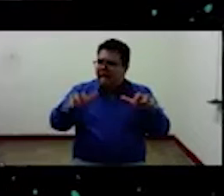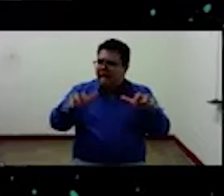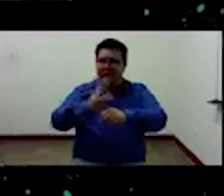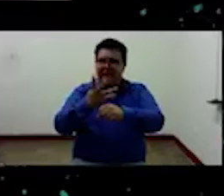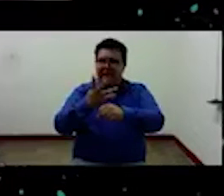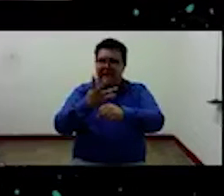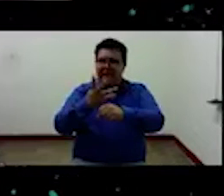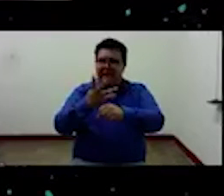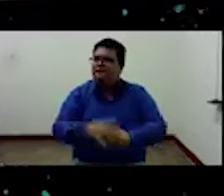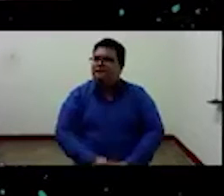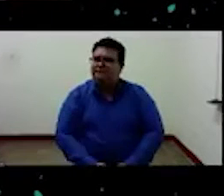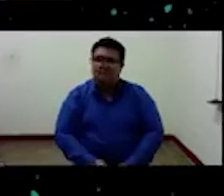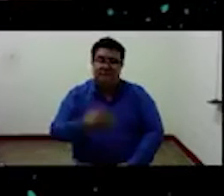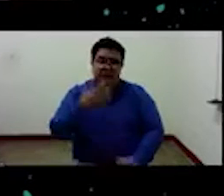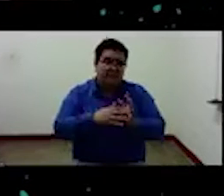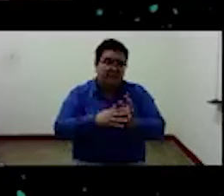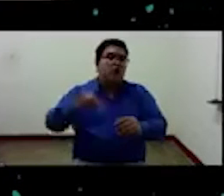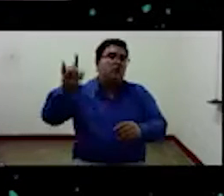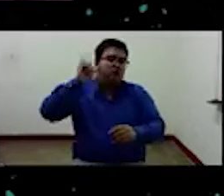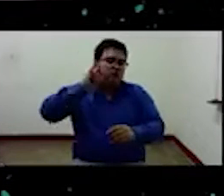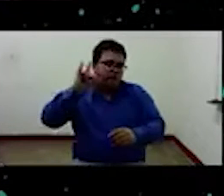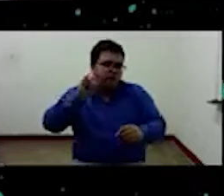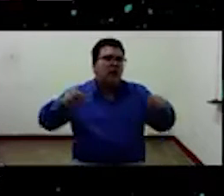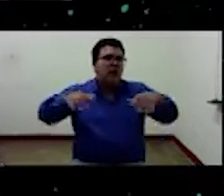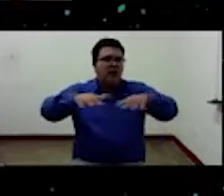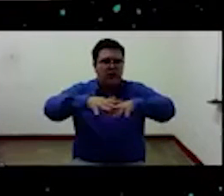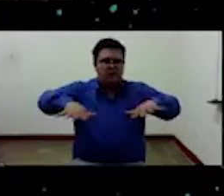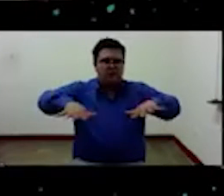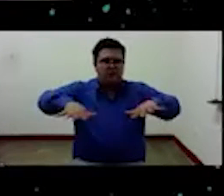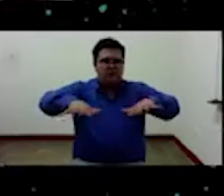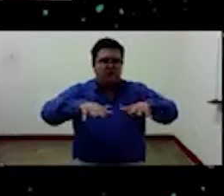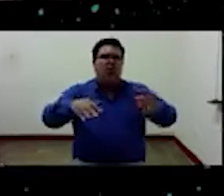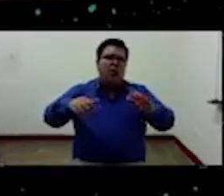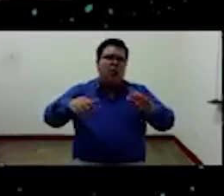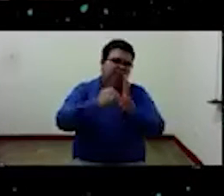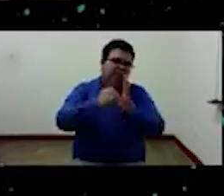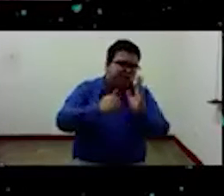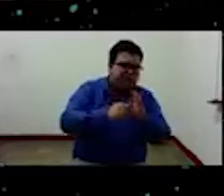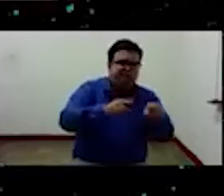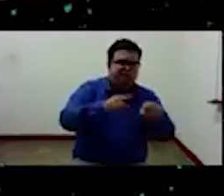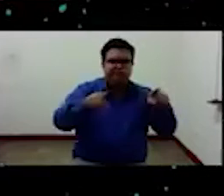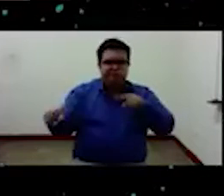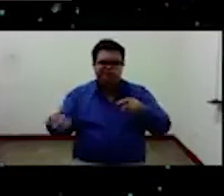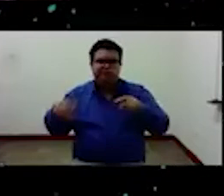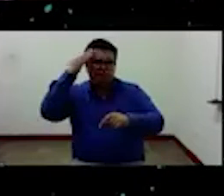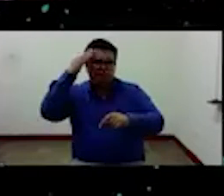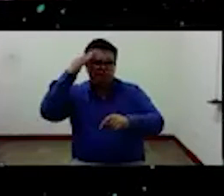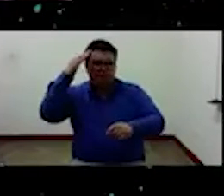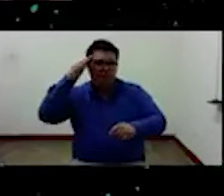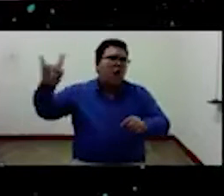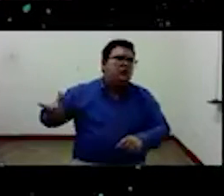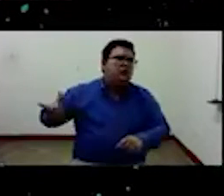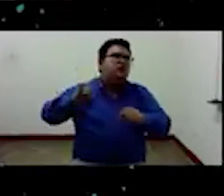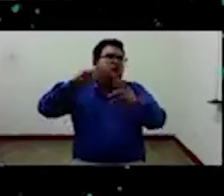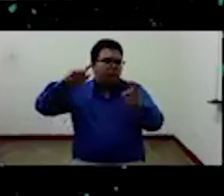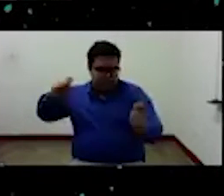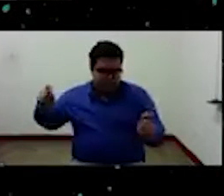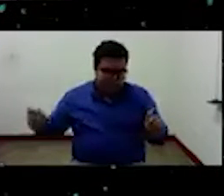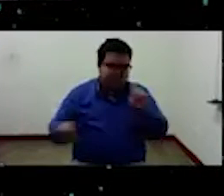sonido, espacio y los medios que permiten mover el sonido, transformarlo,